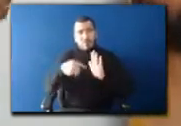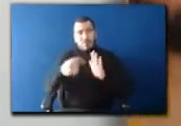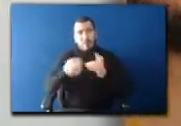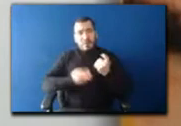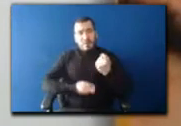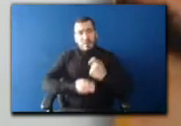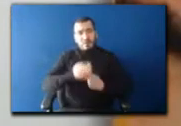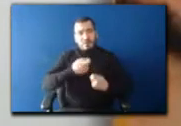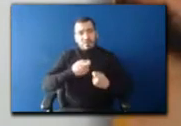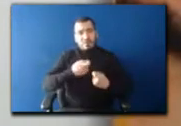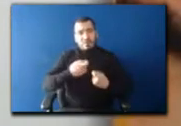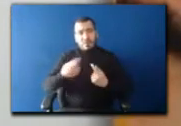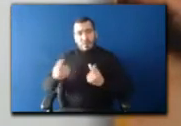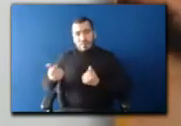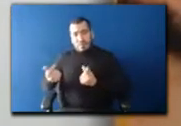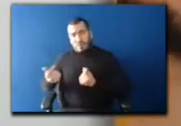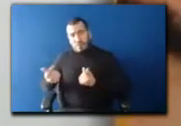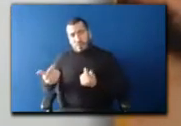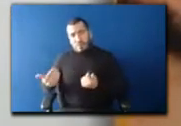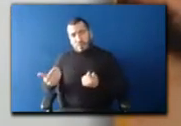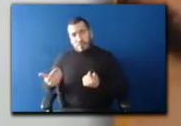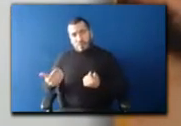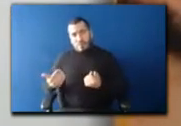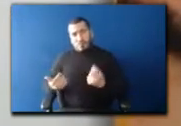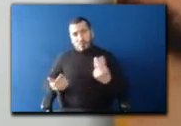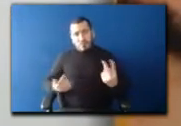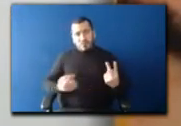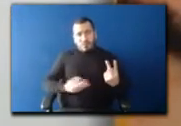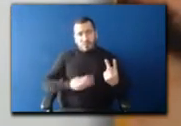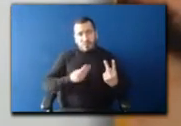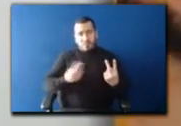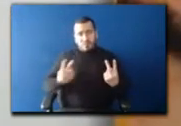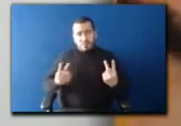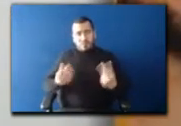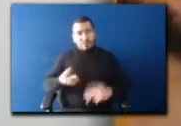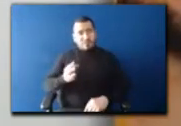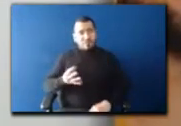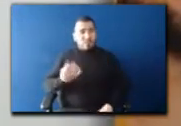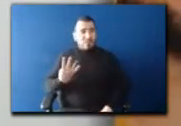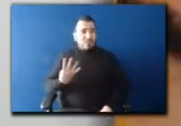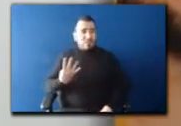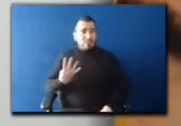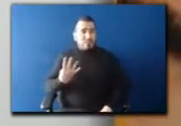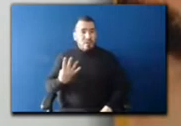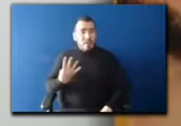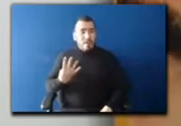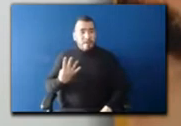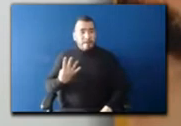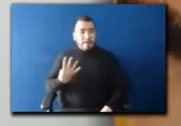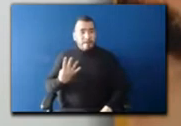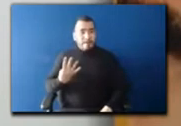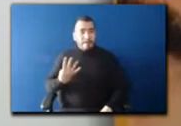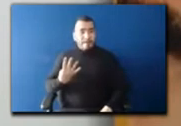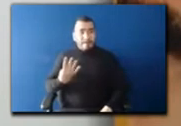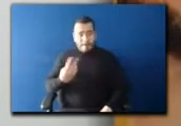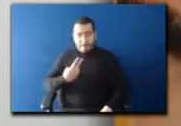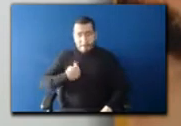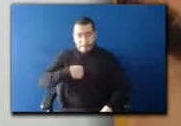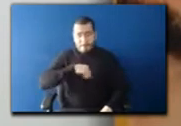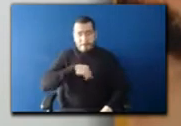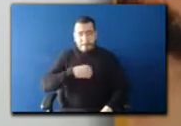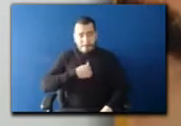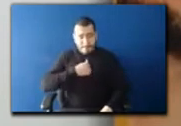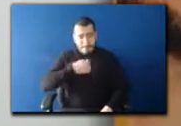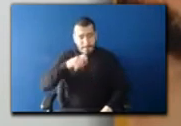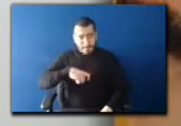y el dinero se maneja. 2 + 2 siempre va a ser 4. Y ahí, eso es donde tenemos nosotros que tener la claridad de la